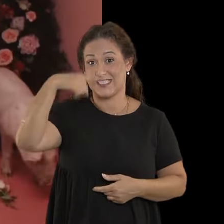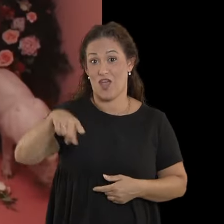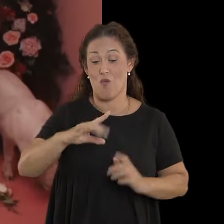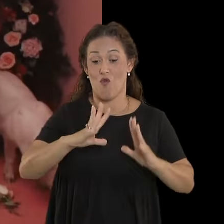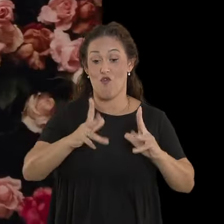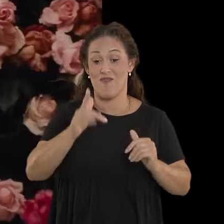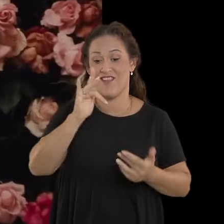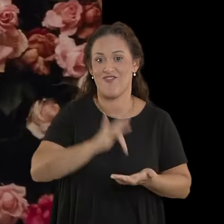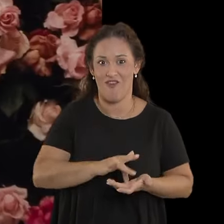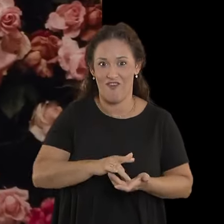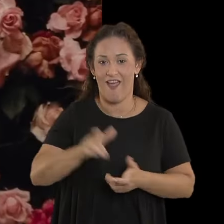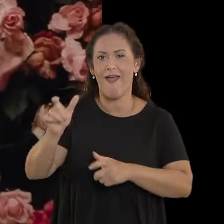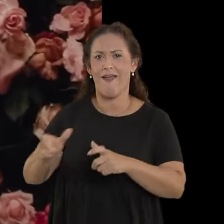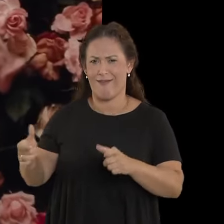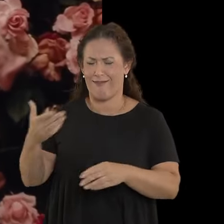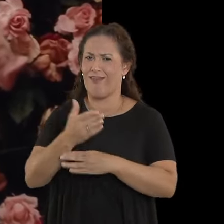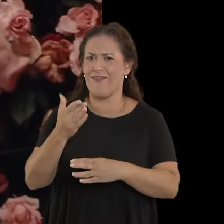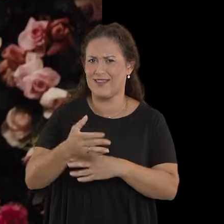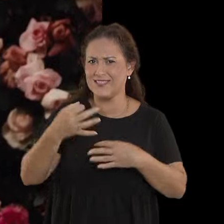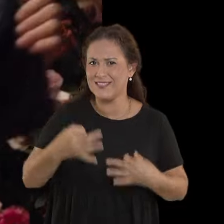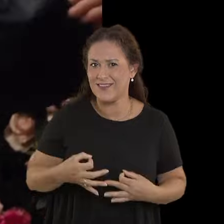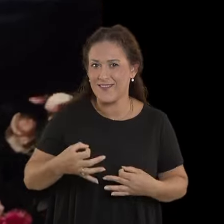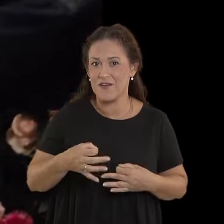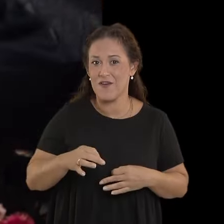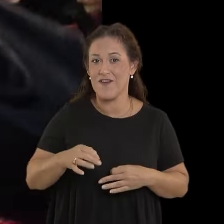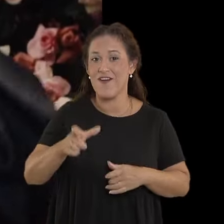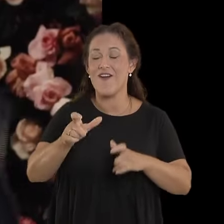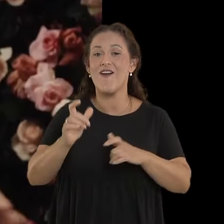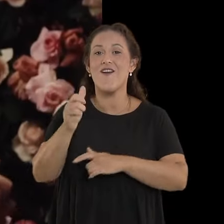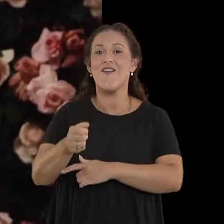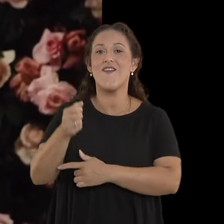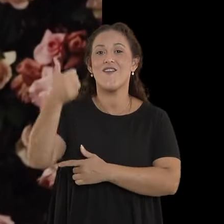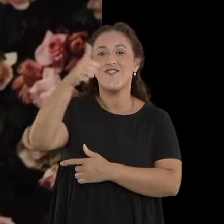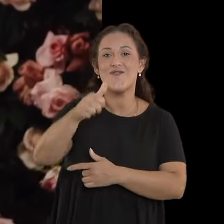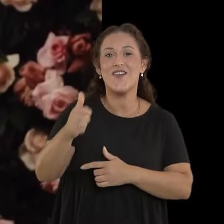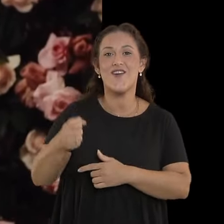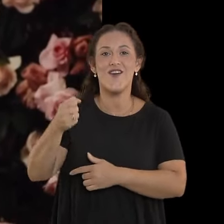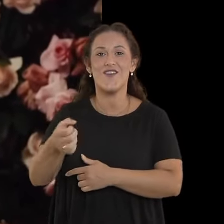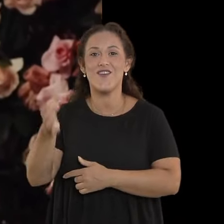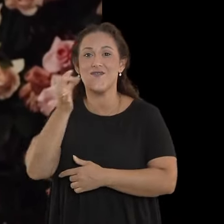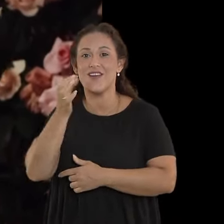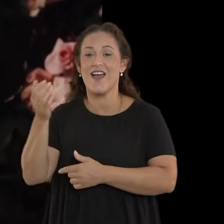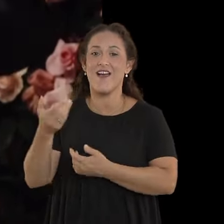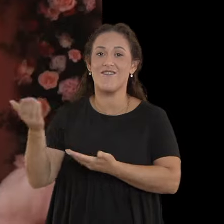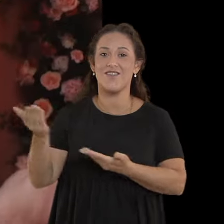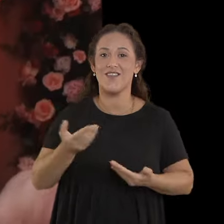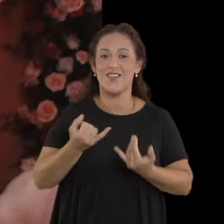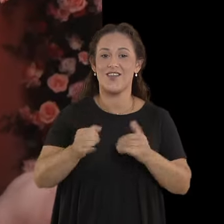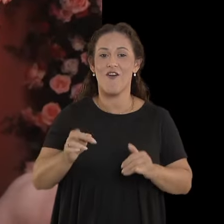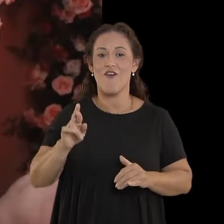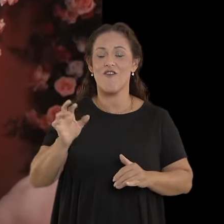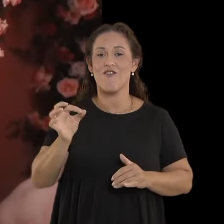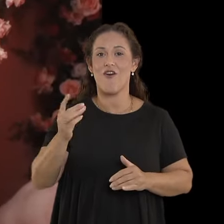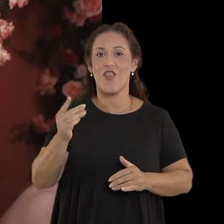Sabemos que donde haya una romería, allí estarán ustedes. Así que, romeros y romeras, bienvenidos a la fiesta de